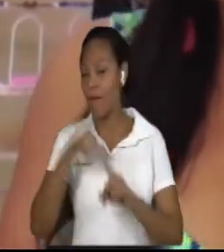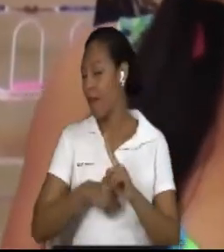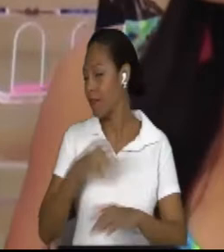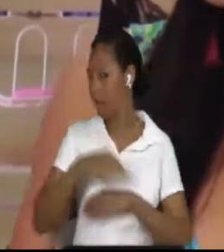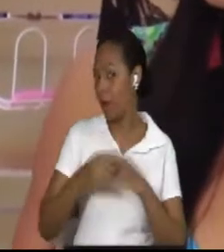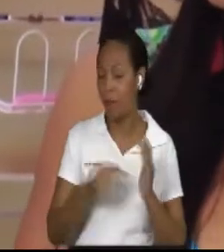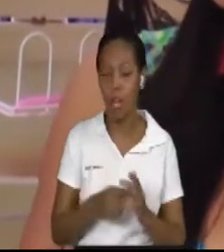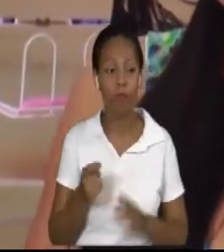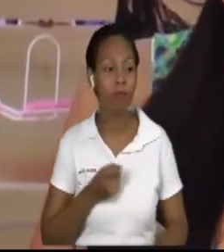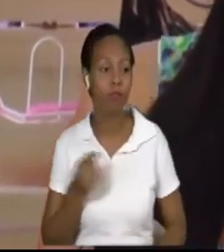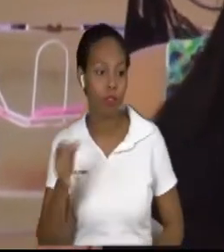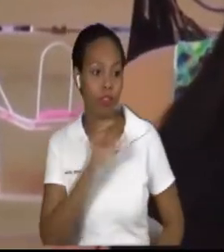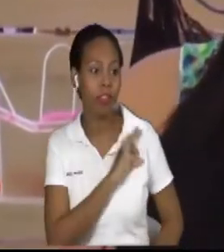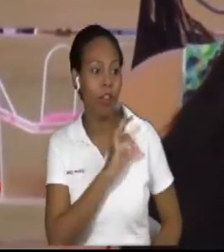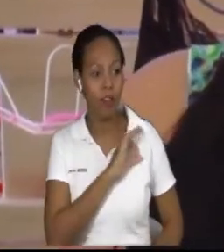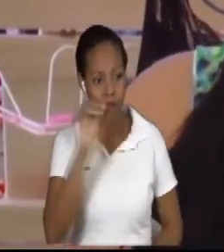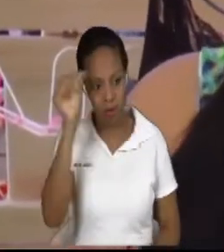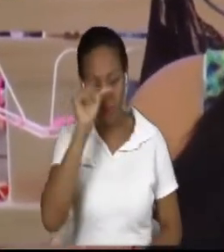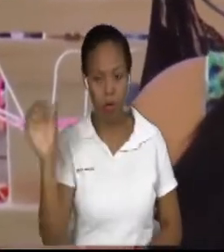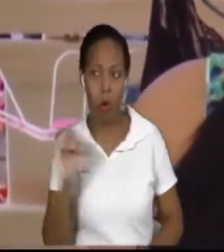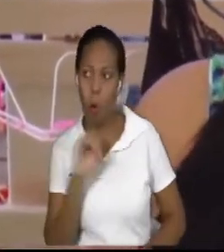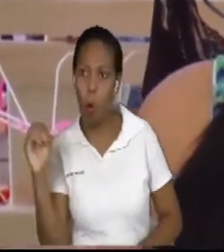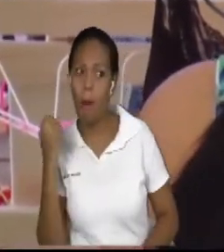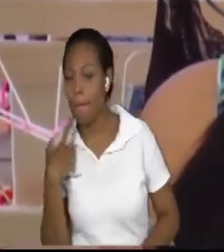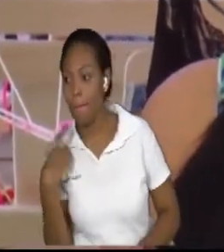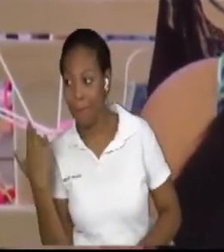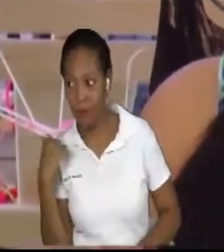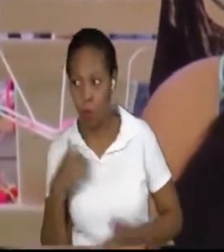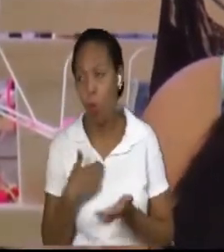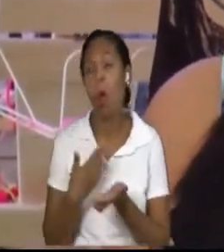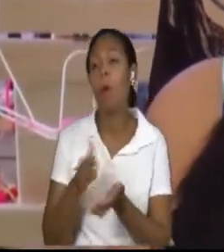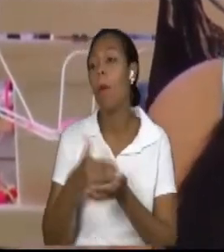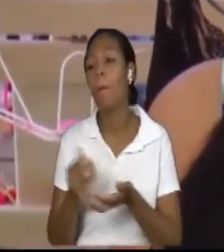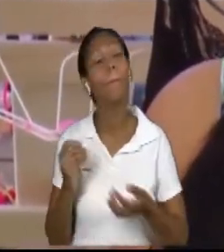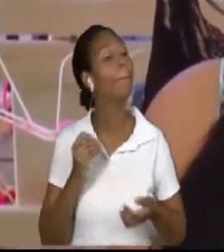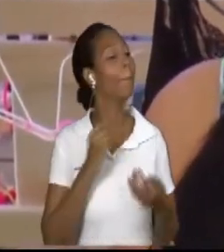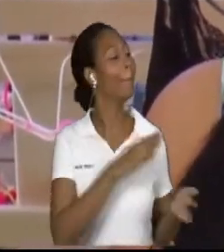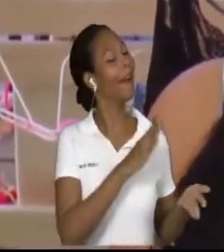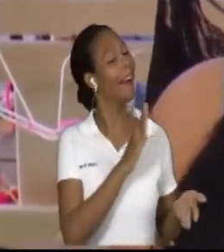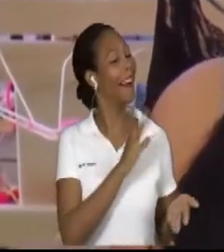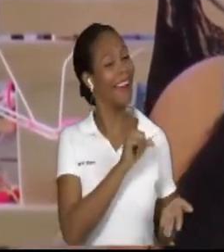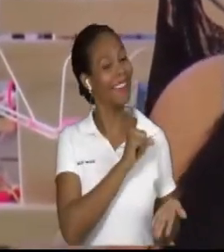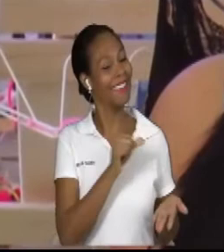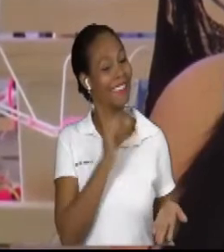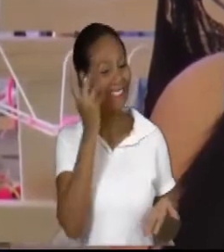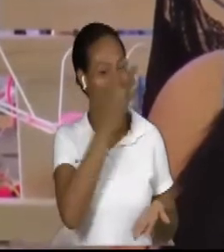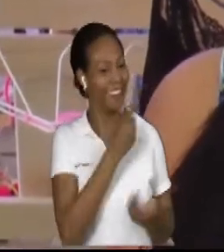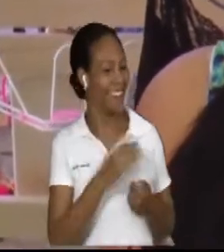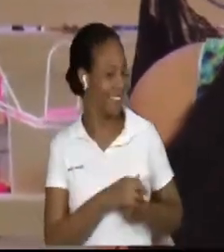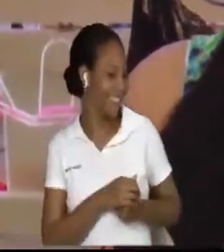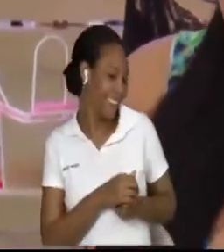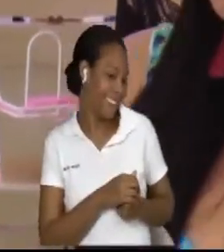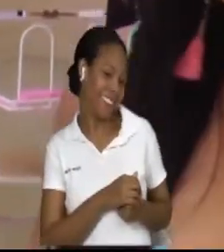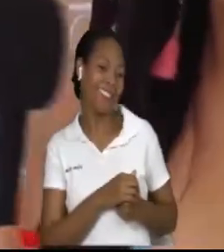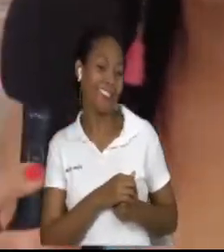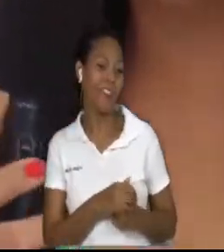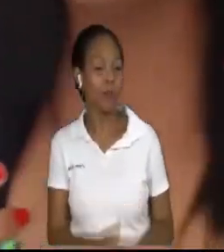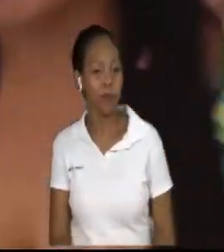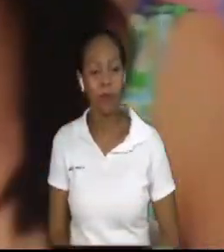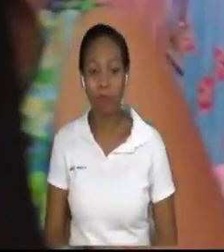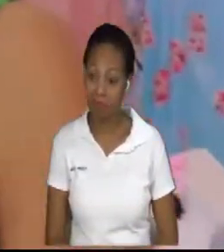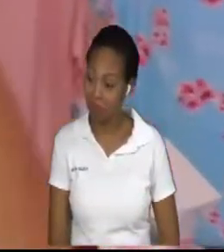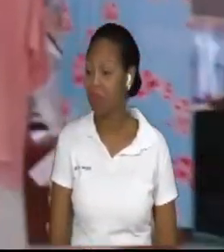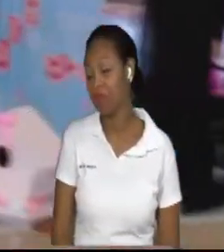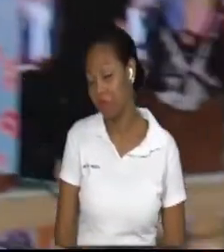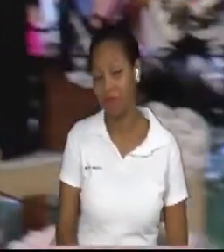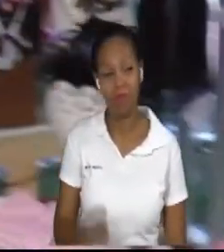fin de semana para que todos los hombres de la casa se animen a darle un buen regalo, algo muy delicado y muy hermoso para sus madres. Bueno,